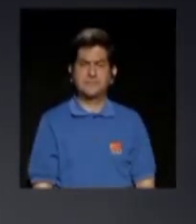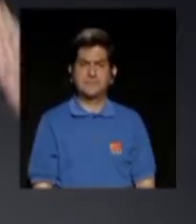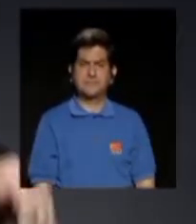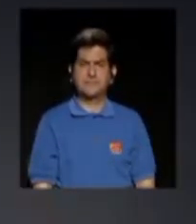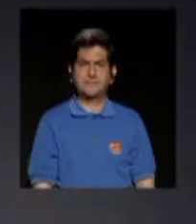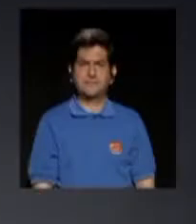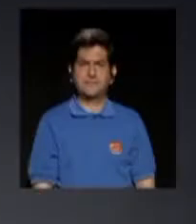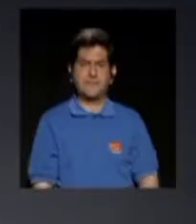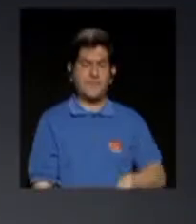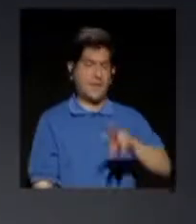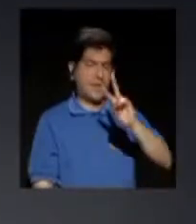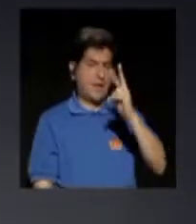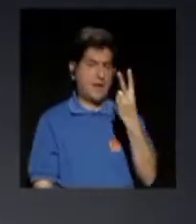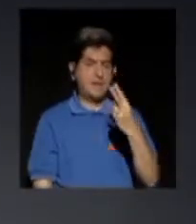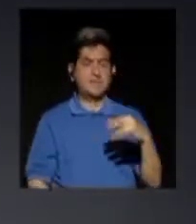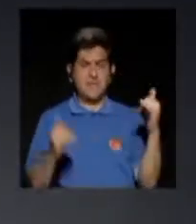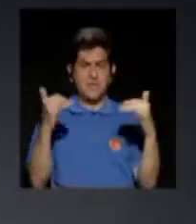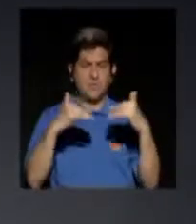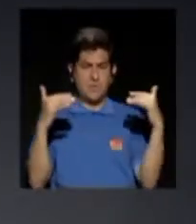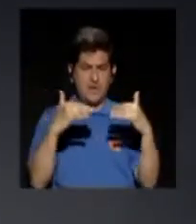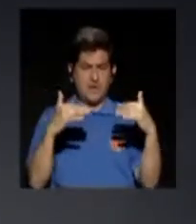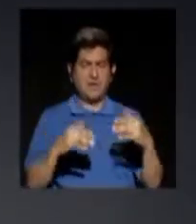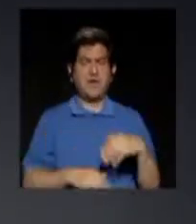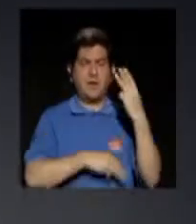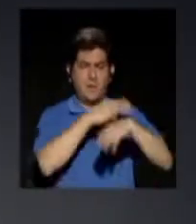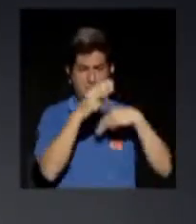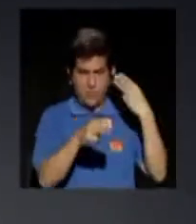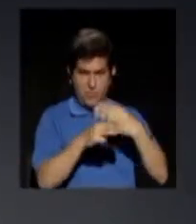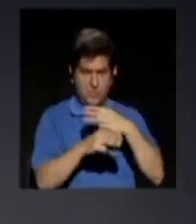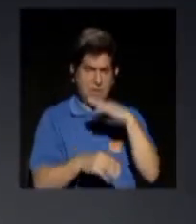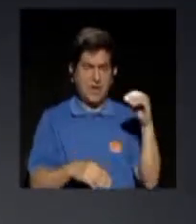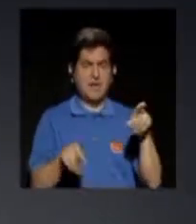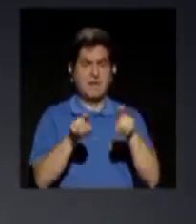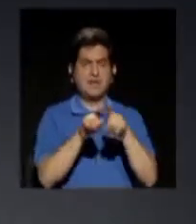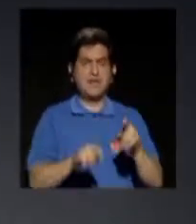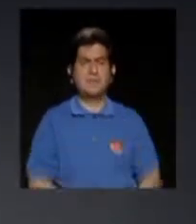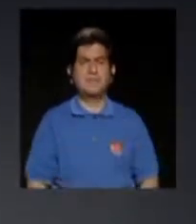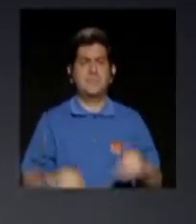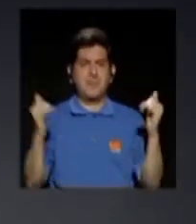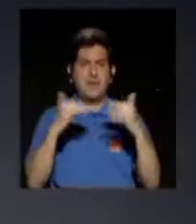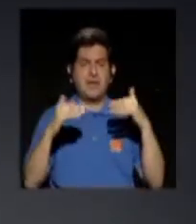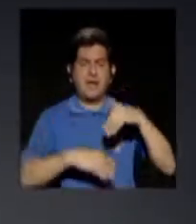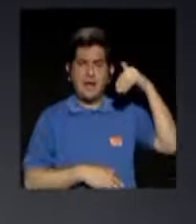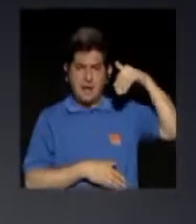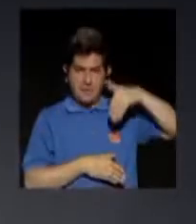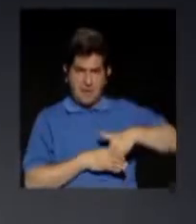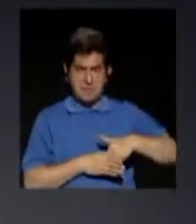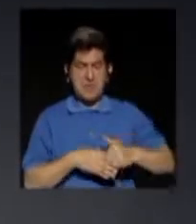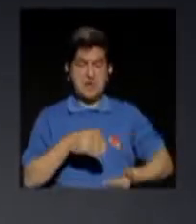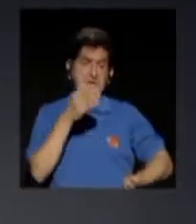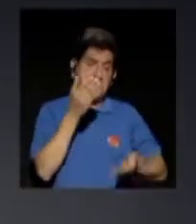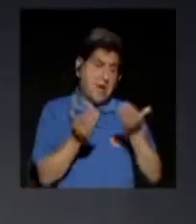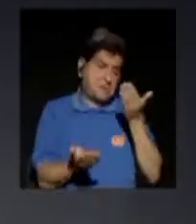la Segunda Guerra Mundial y hacia el final de la década, la Guerra Civil, que si bien